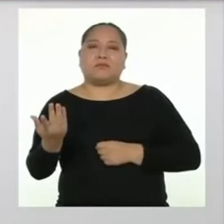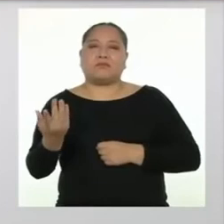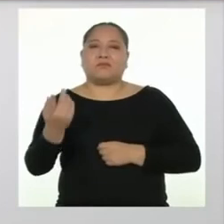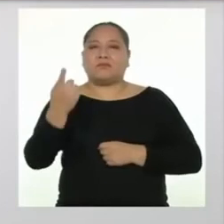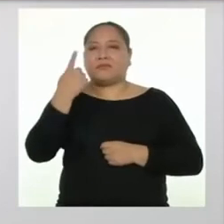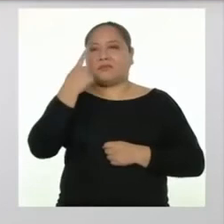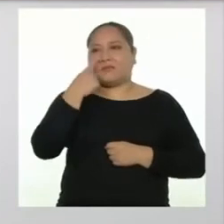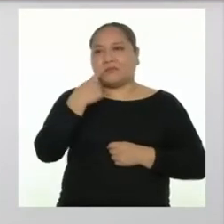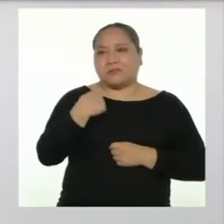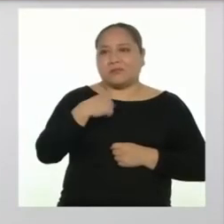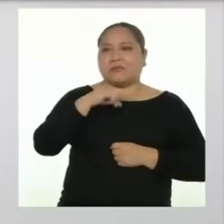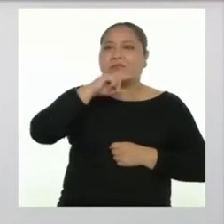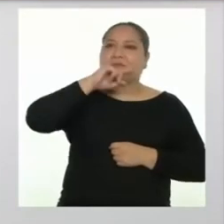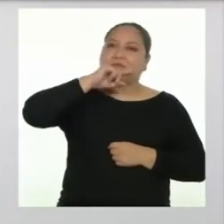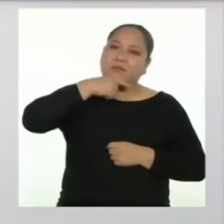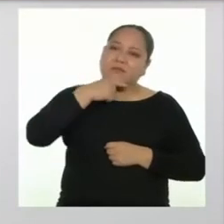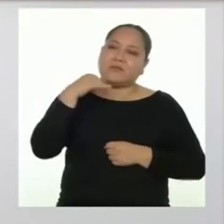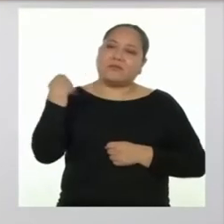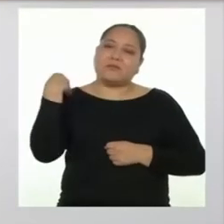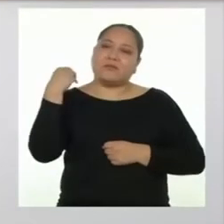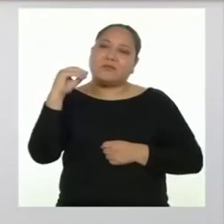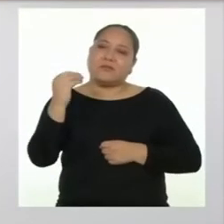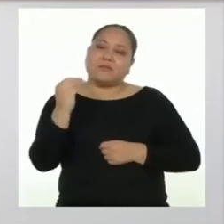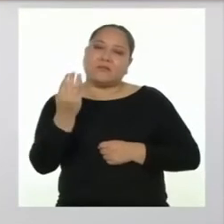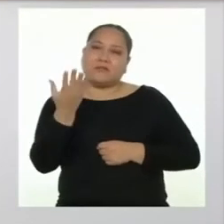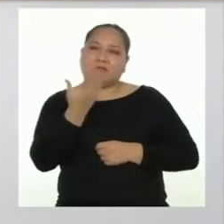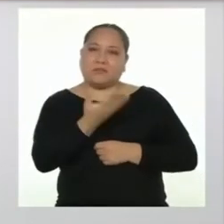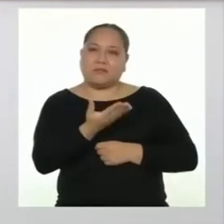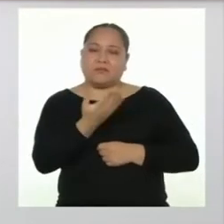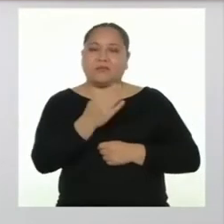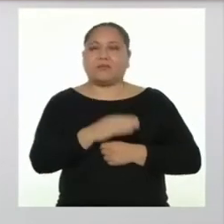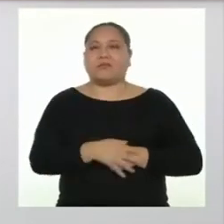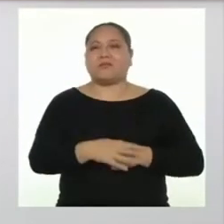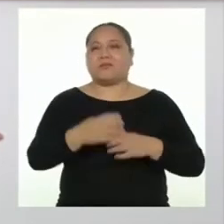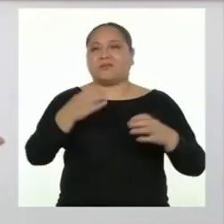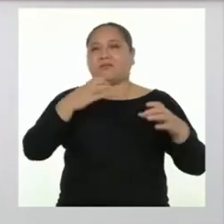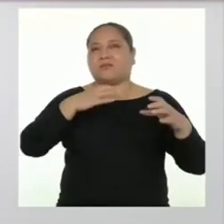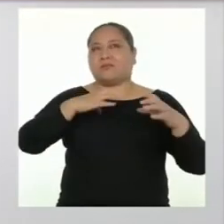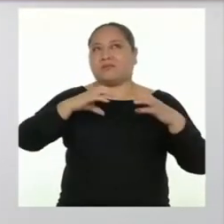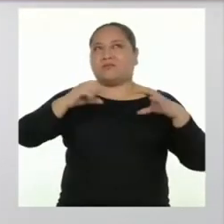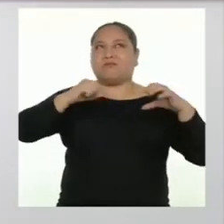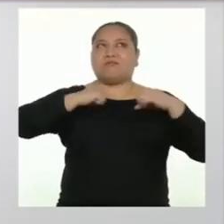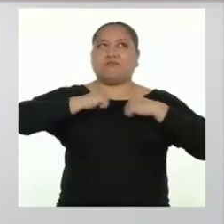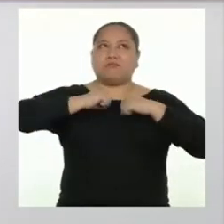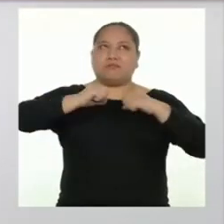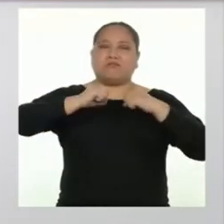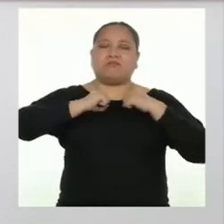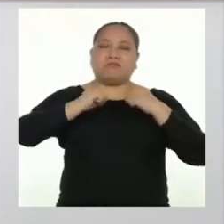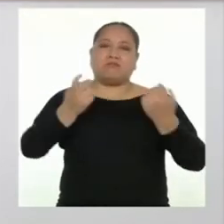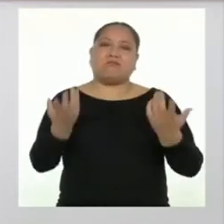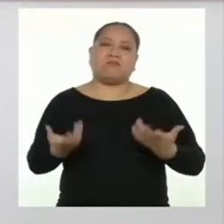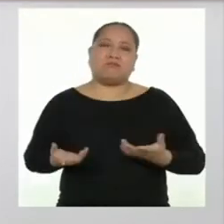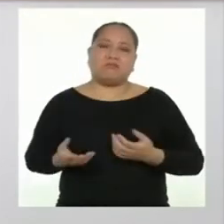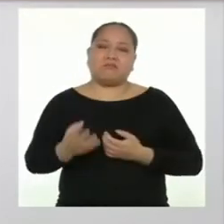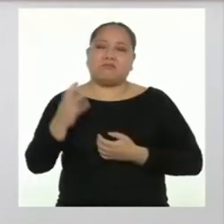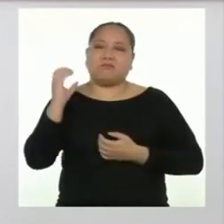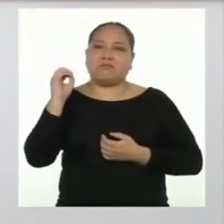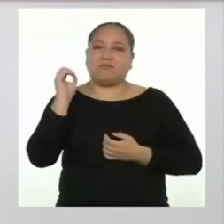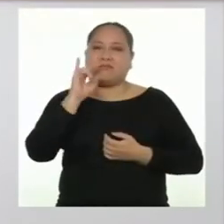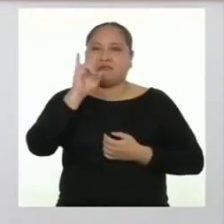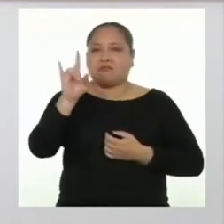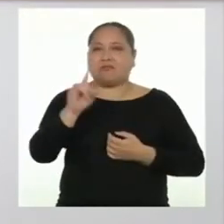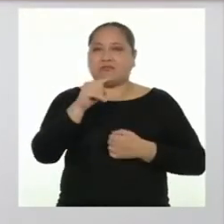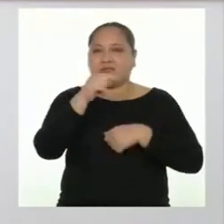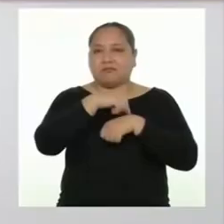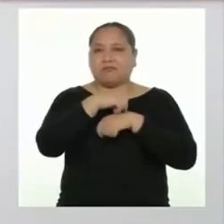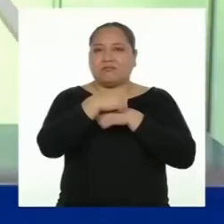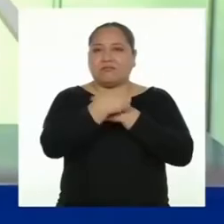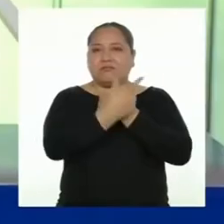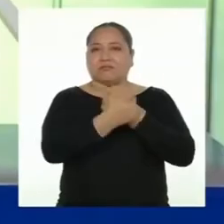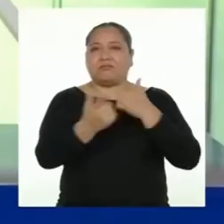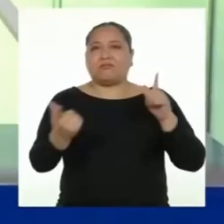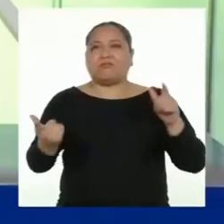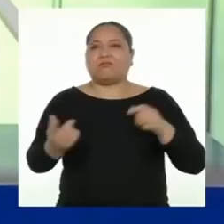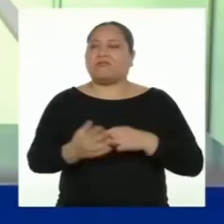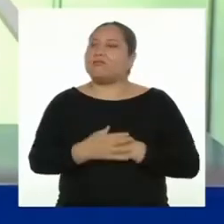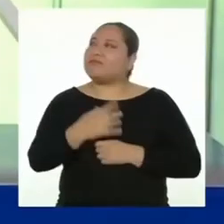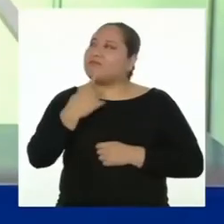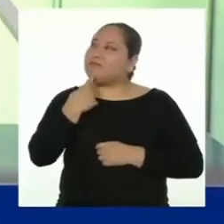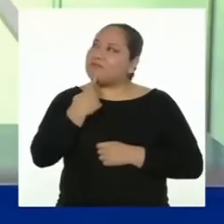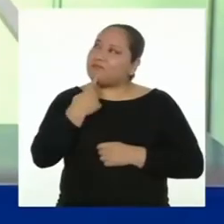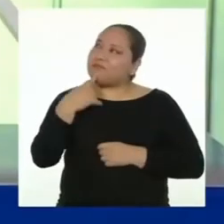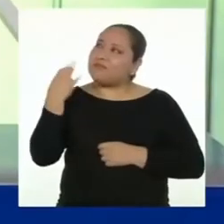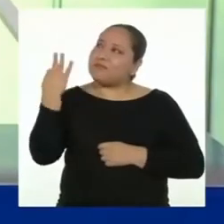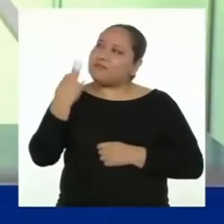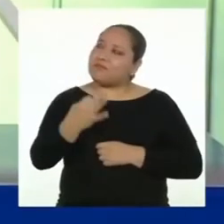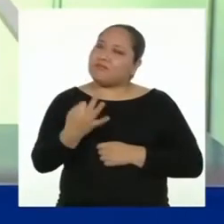entre las y los adolescentes con respecto a realizar actividad física o el uso del tiempo libre.